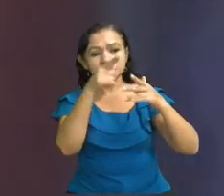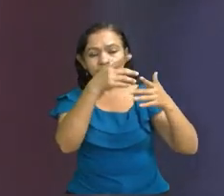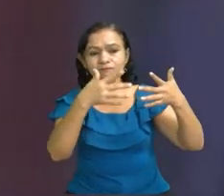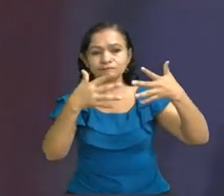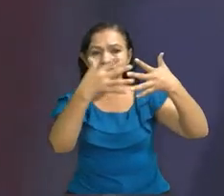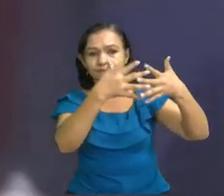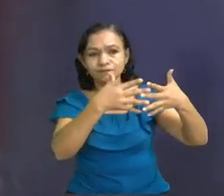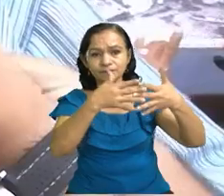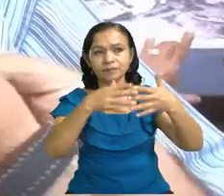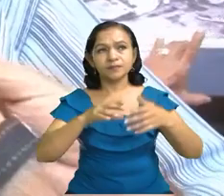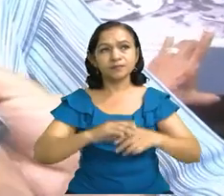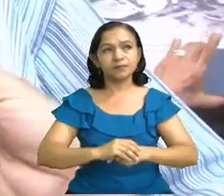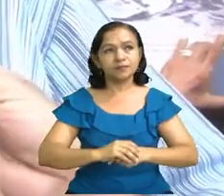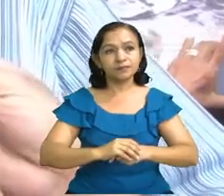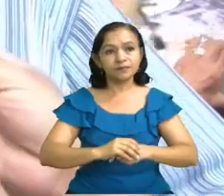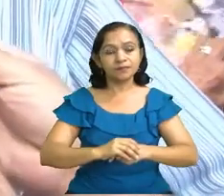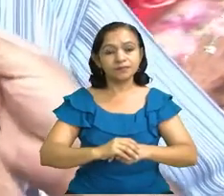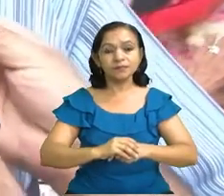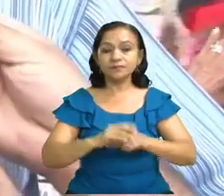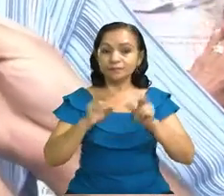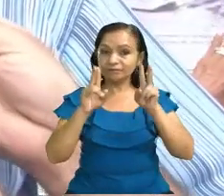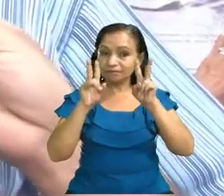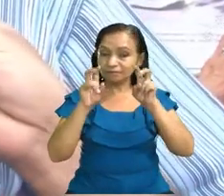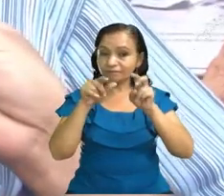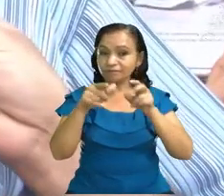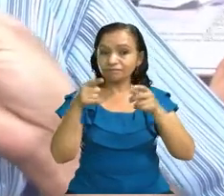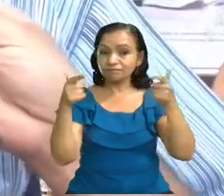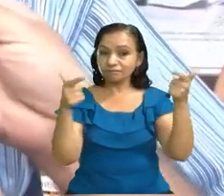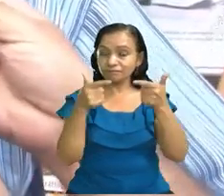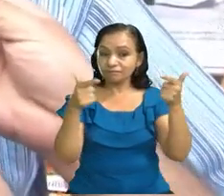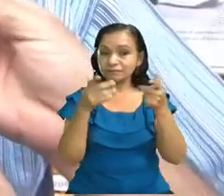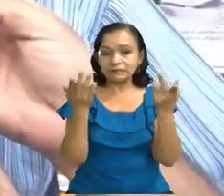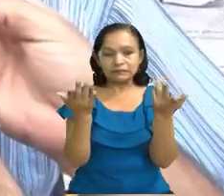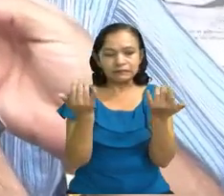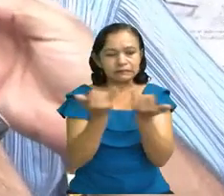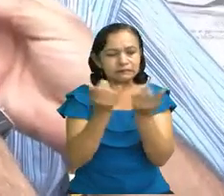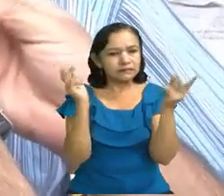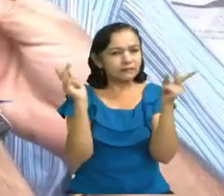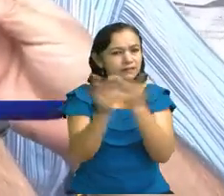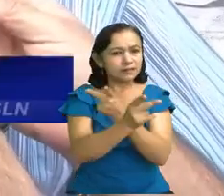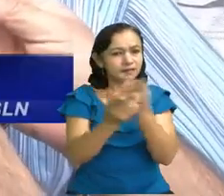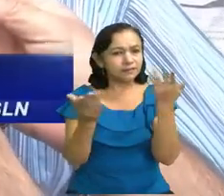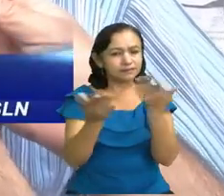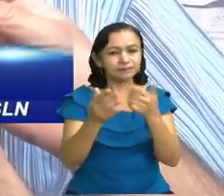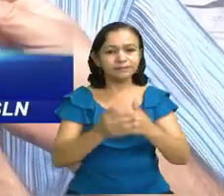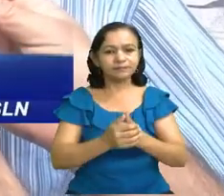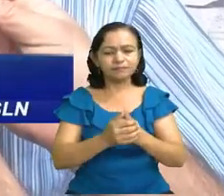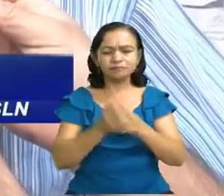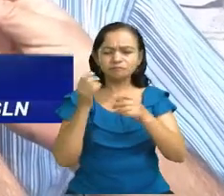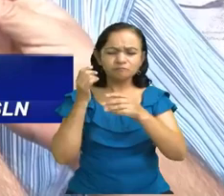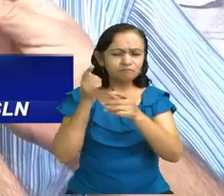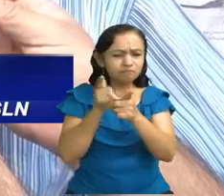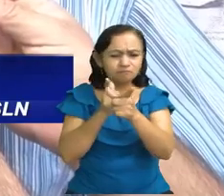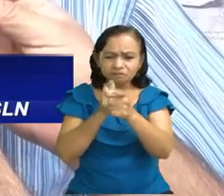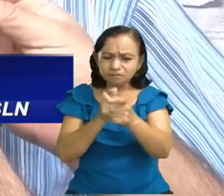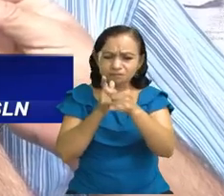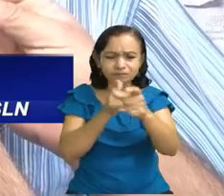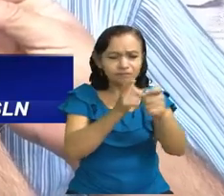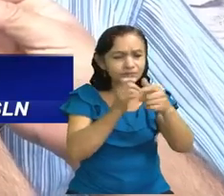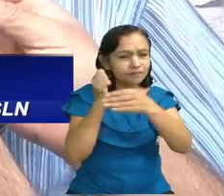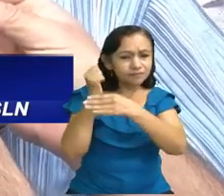estadounidense. Esa fue una batalla totalmente desigual, una masacre